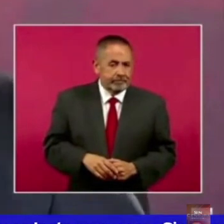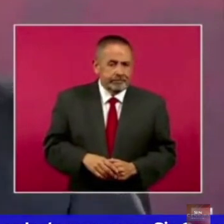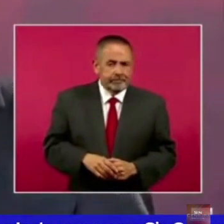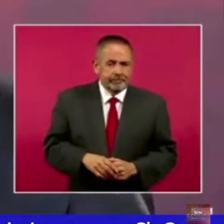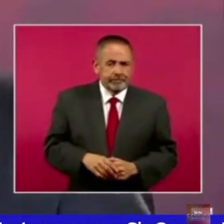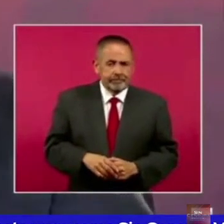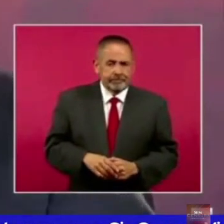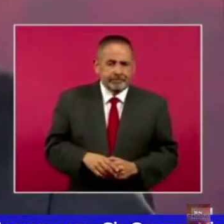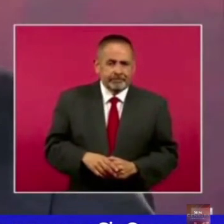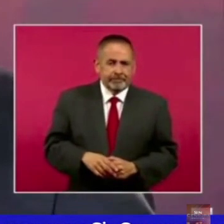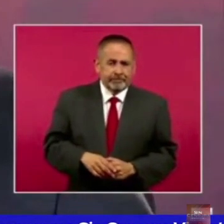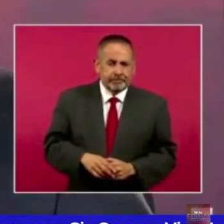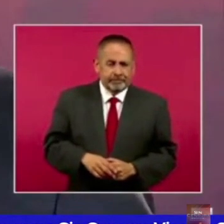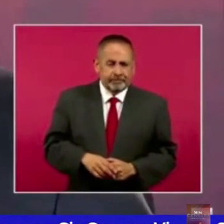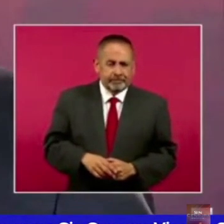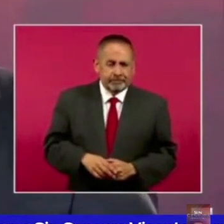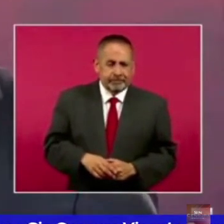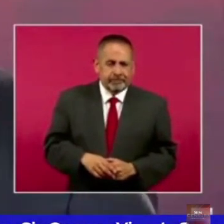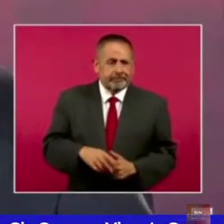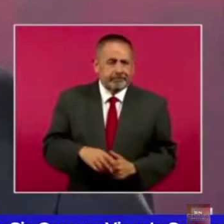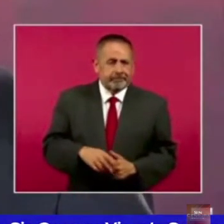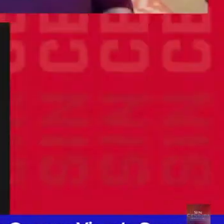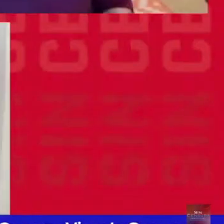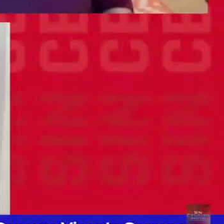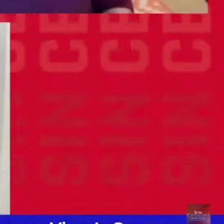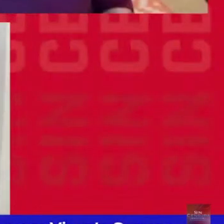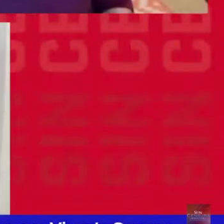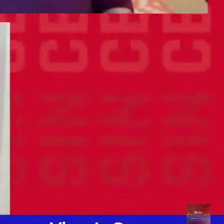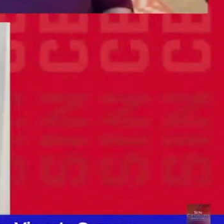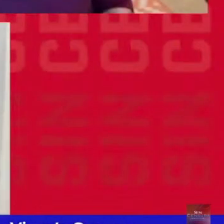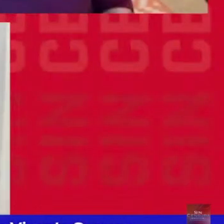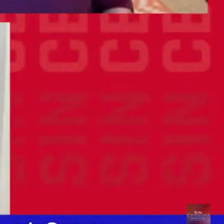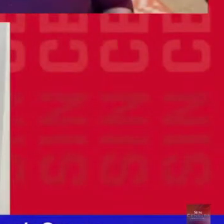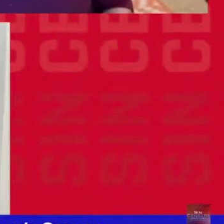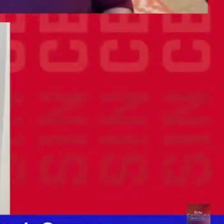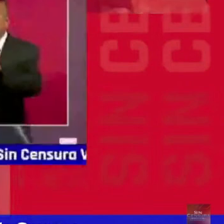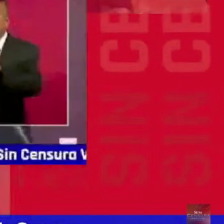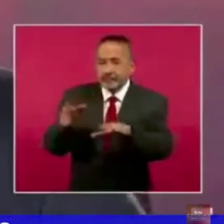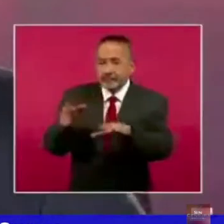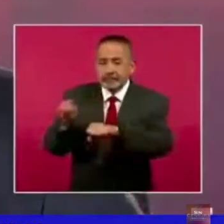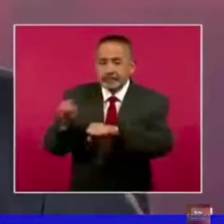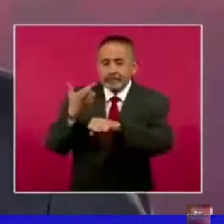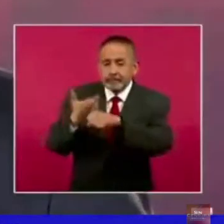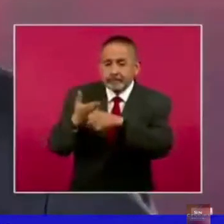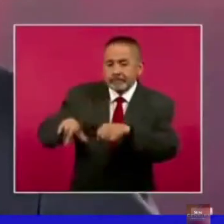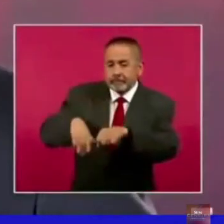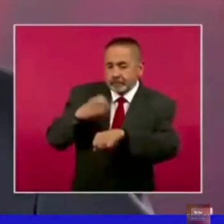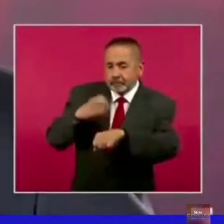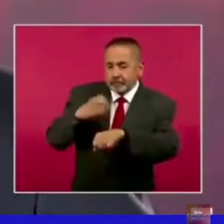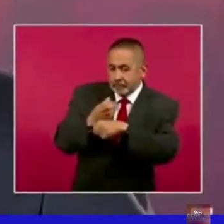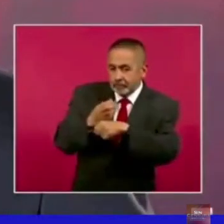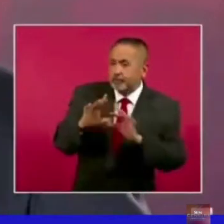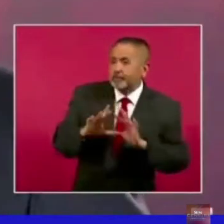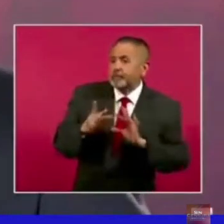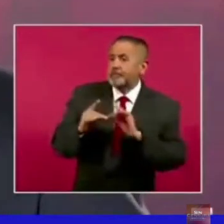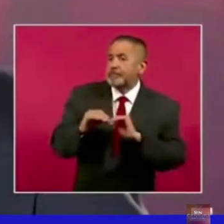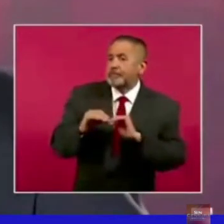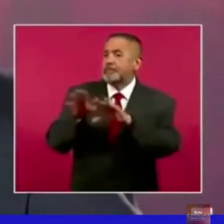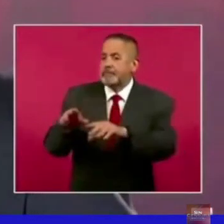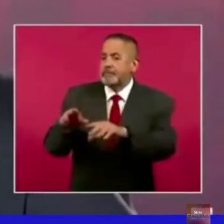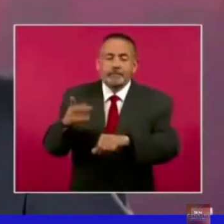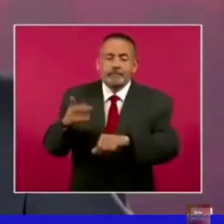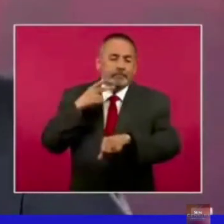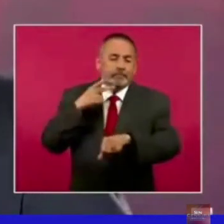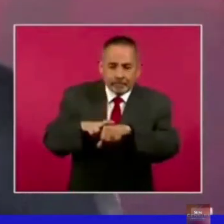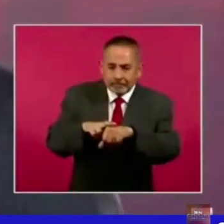si le informaba al secretario de Gobernación, si le informaba al procurador, si le informaba